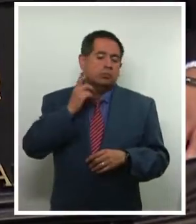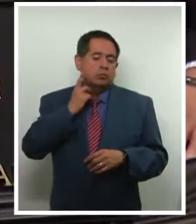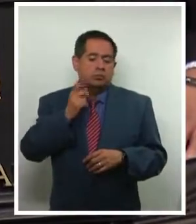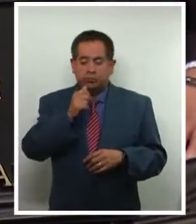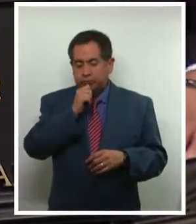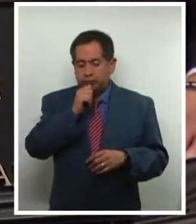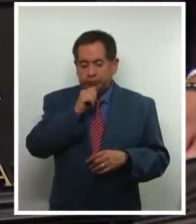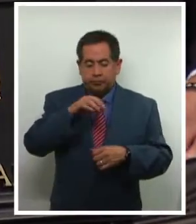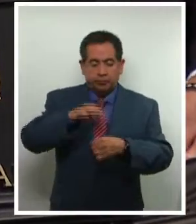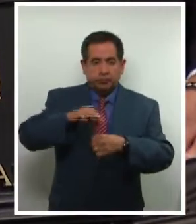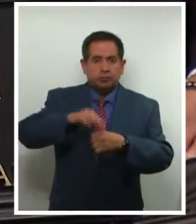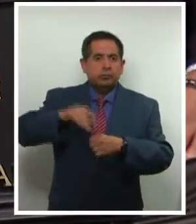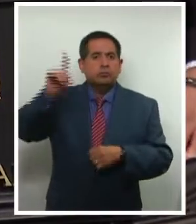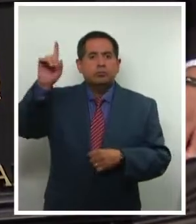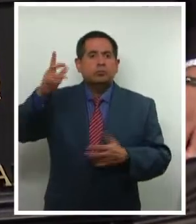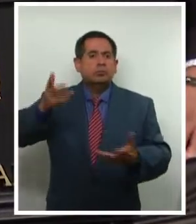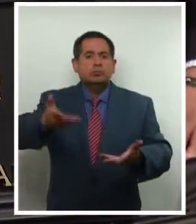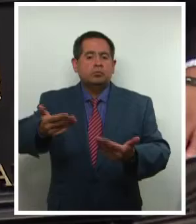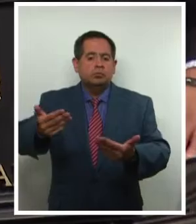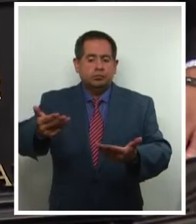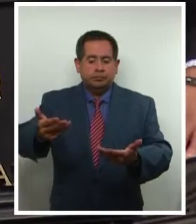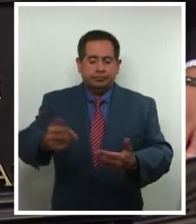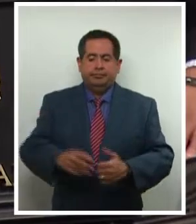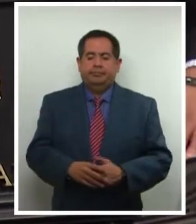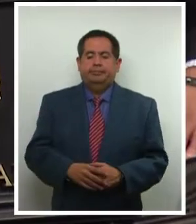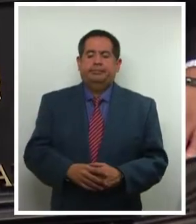no emitió su voto.